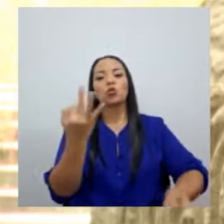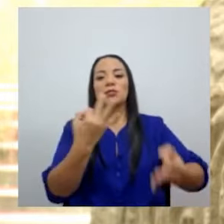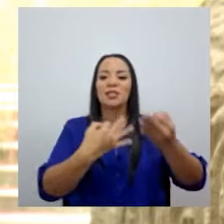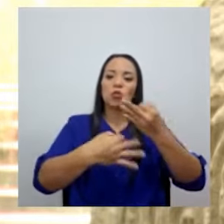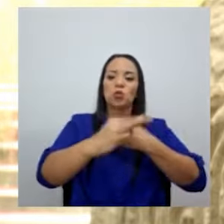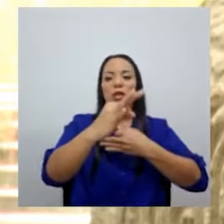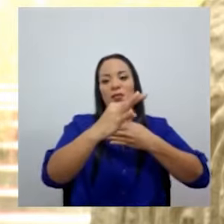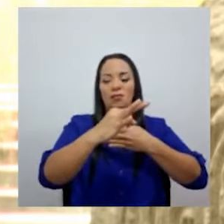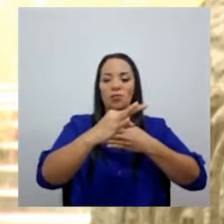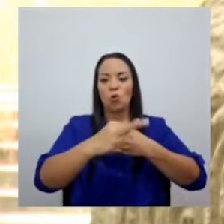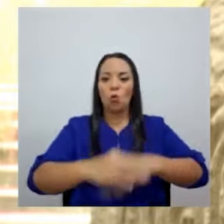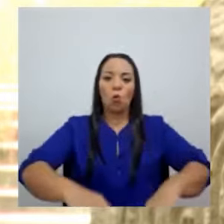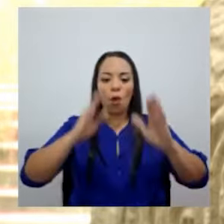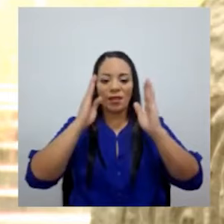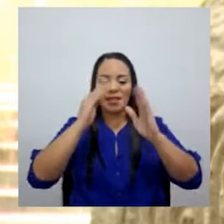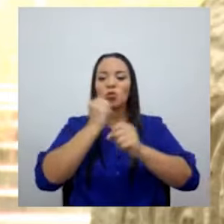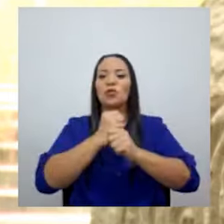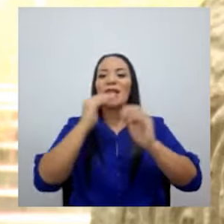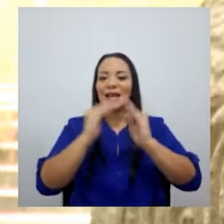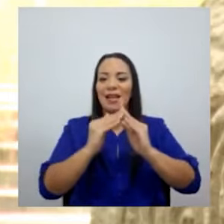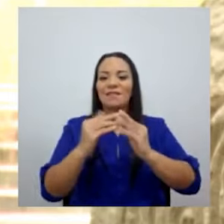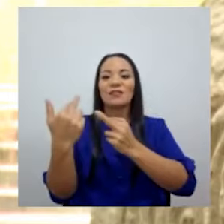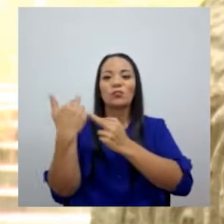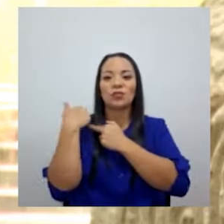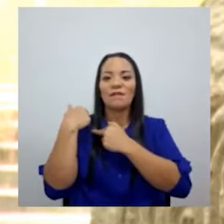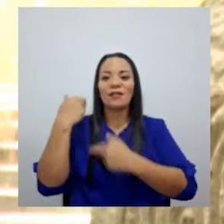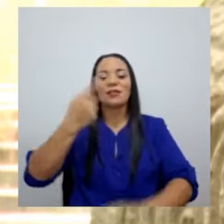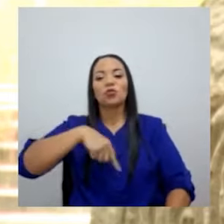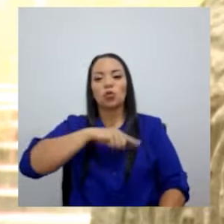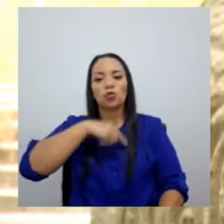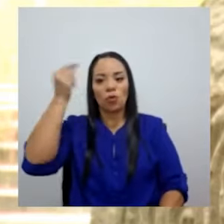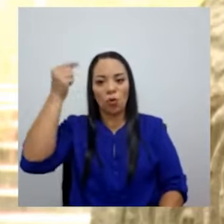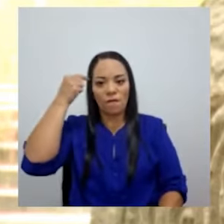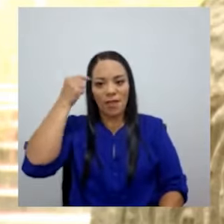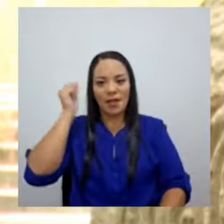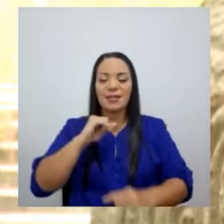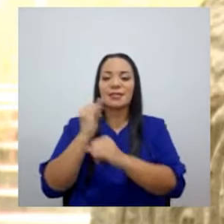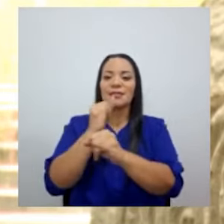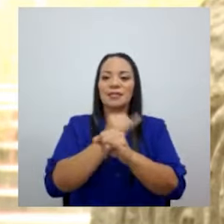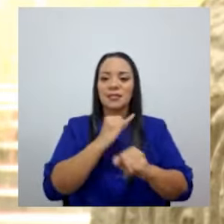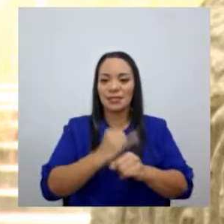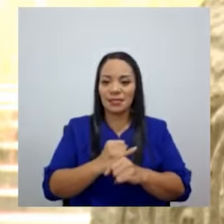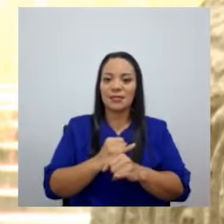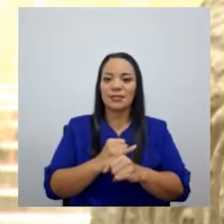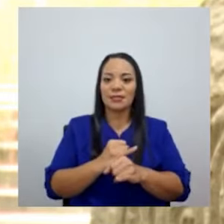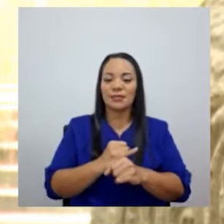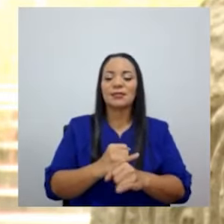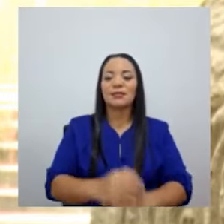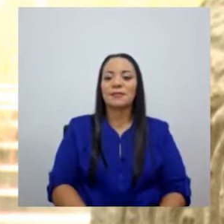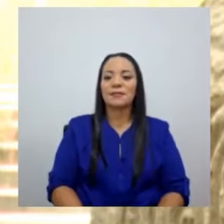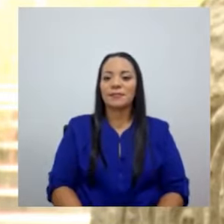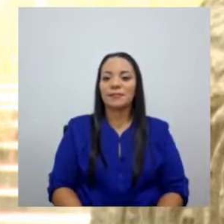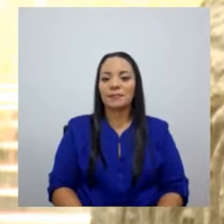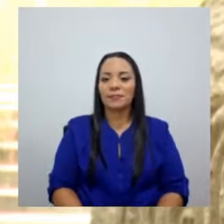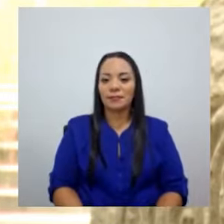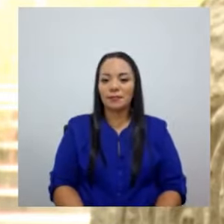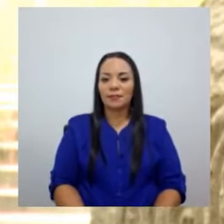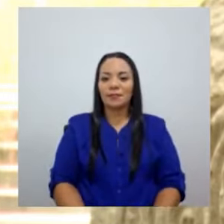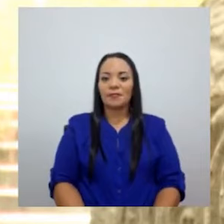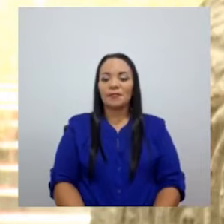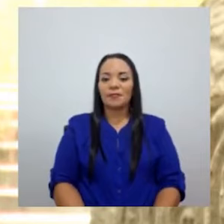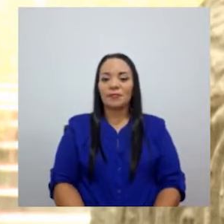o abarcando tareas que nos tocan a nosotros, las instituciones del gobierno. No